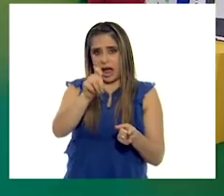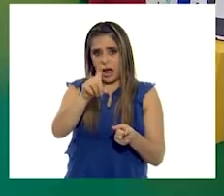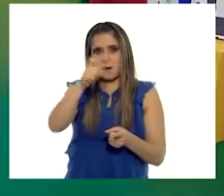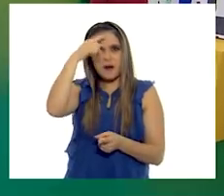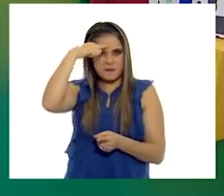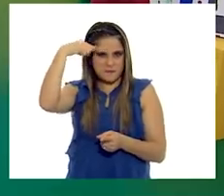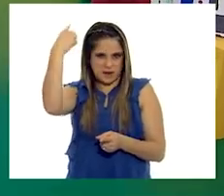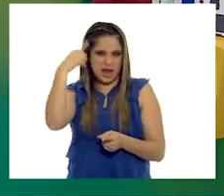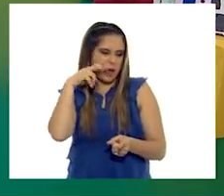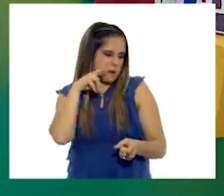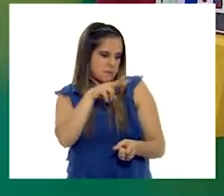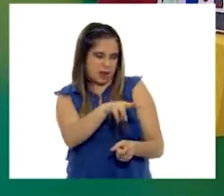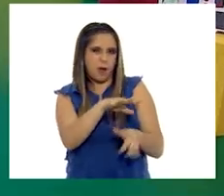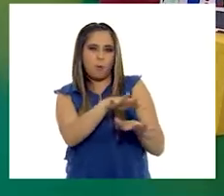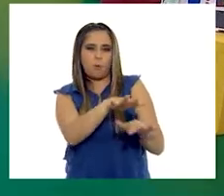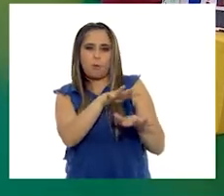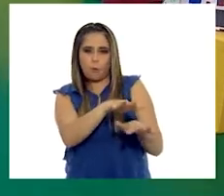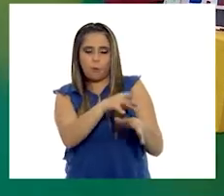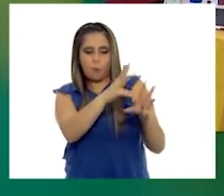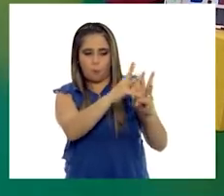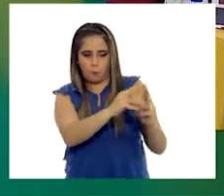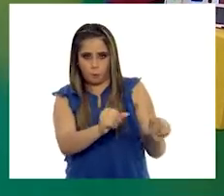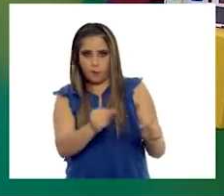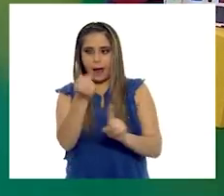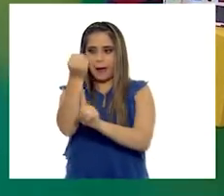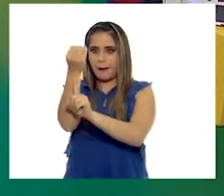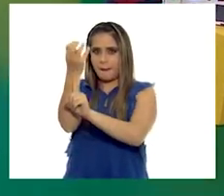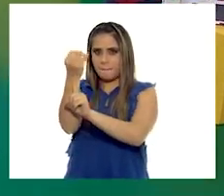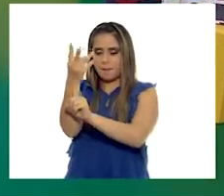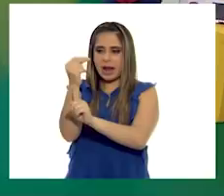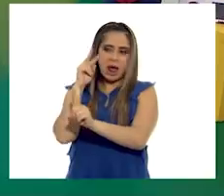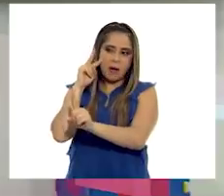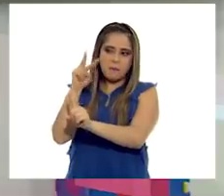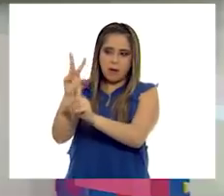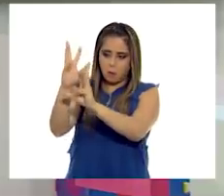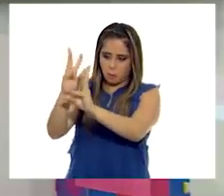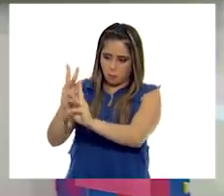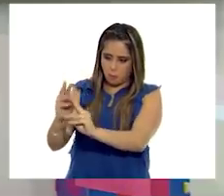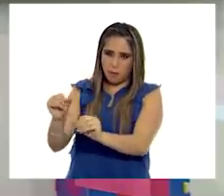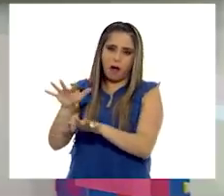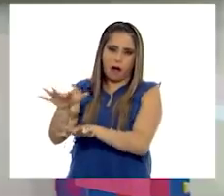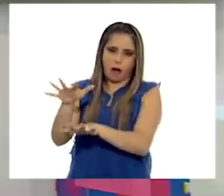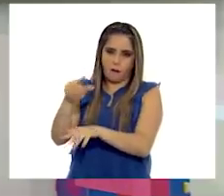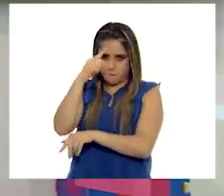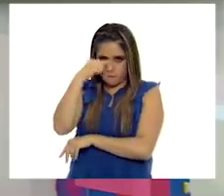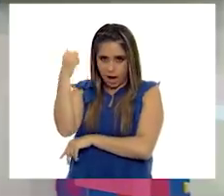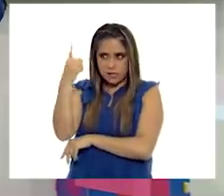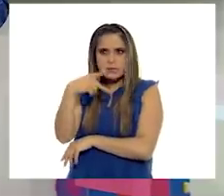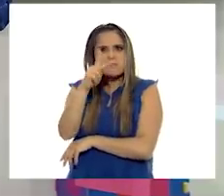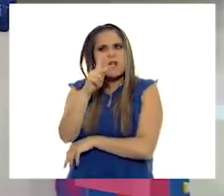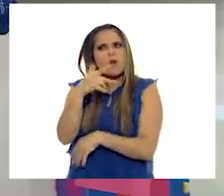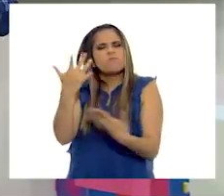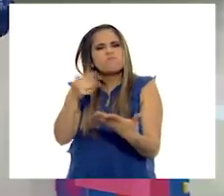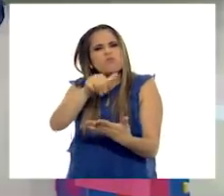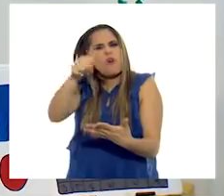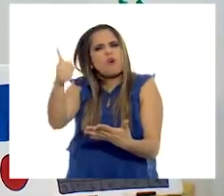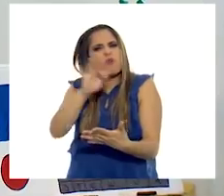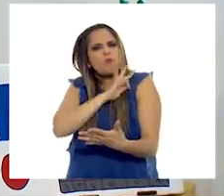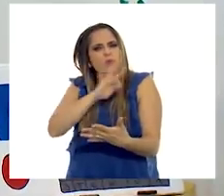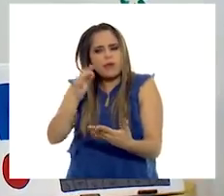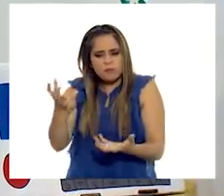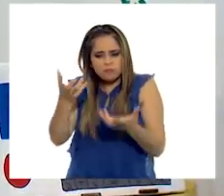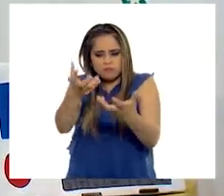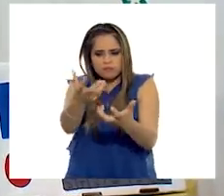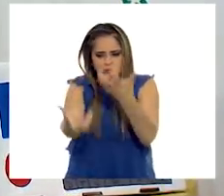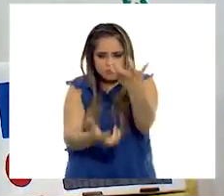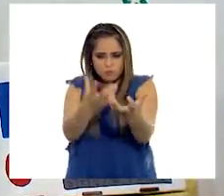ver, en una vela. Ajá. ¿Qué otra cosa tal vez en la cocina se te ocurre que pueda haber? Que Ay, puedas